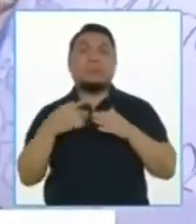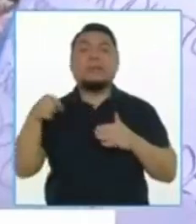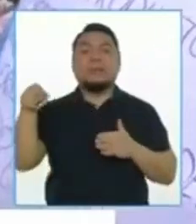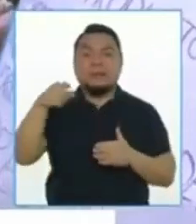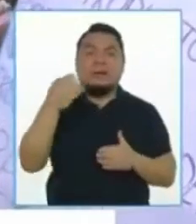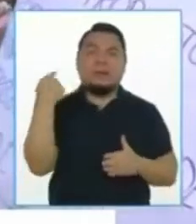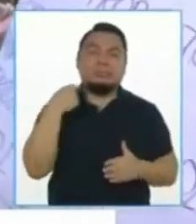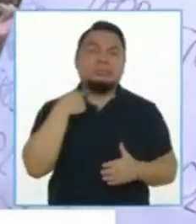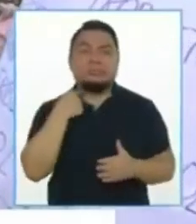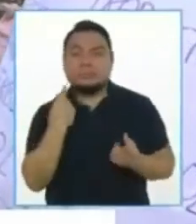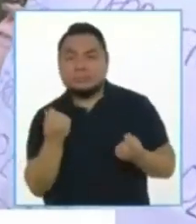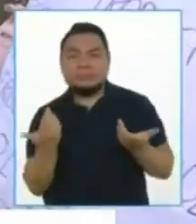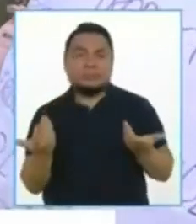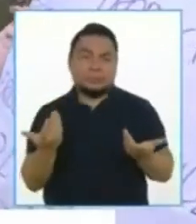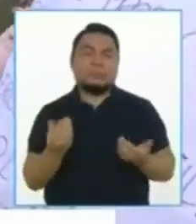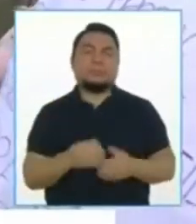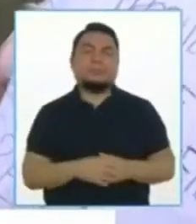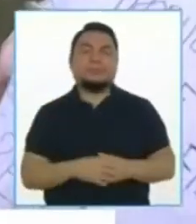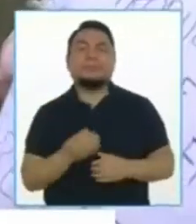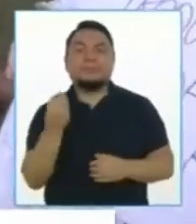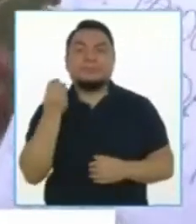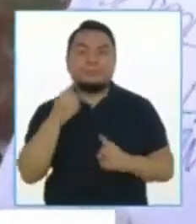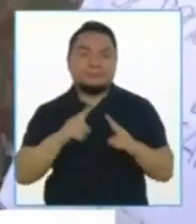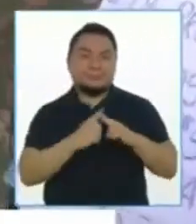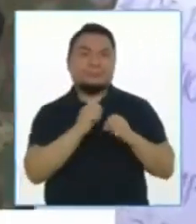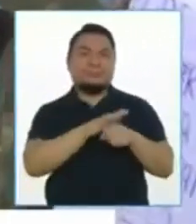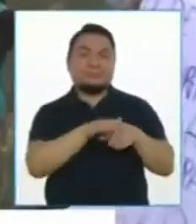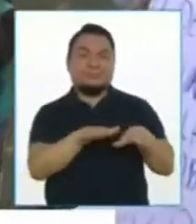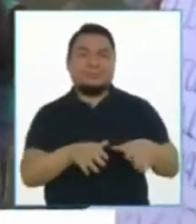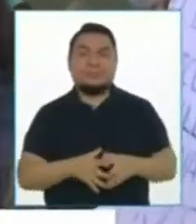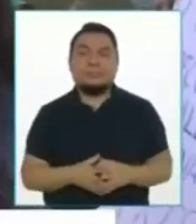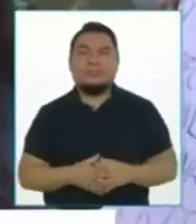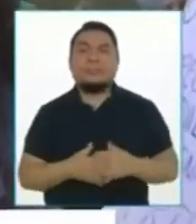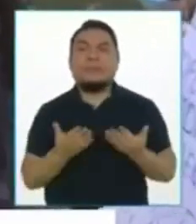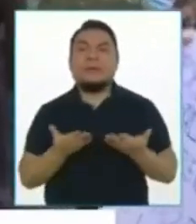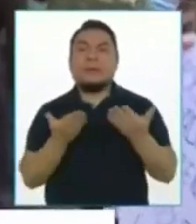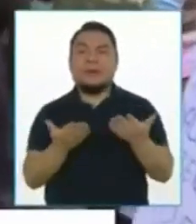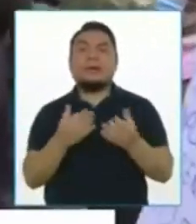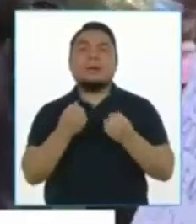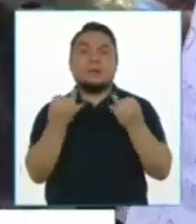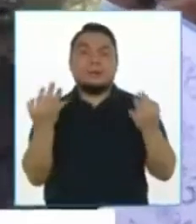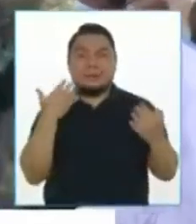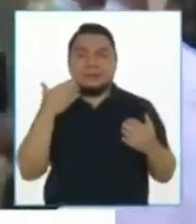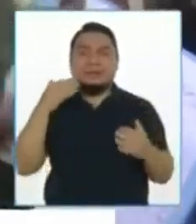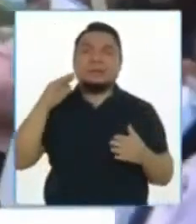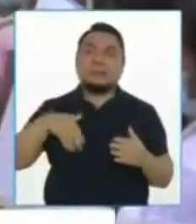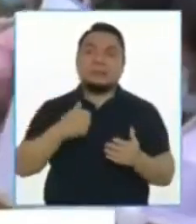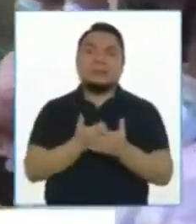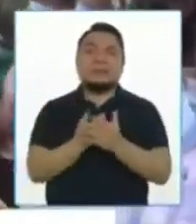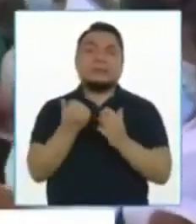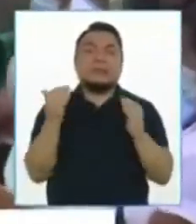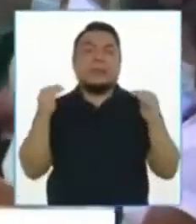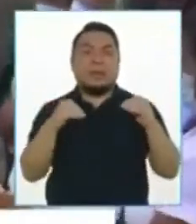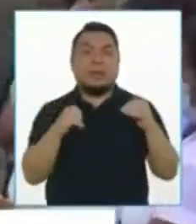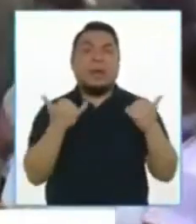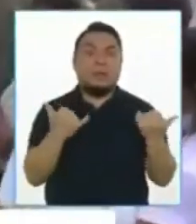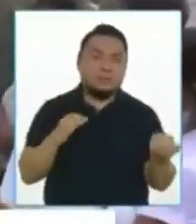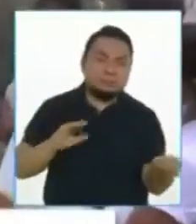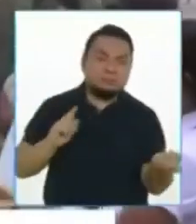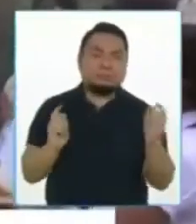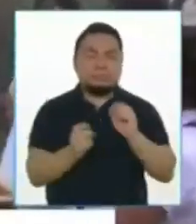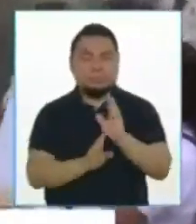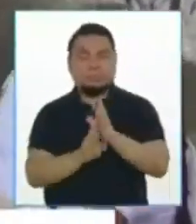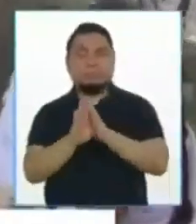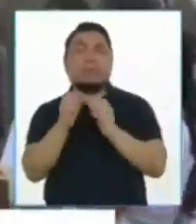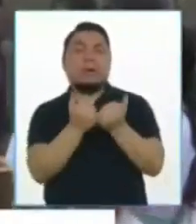afectados económicamente a raíz de la pandemia, que ha generado cierto retraso en nuestra economía, principalmente en